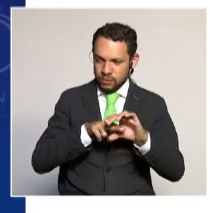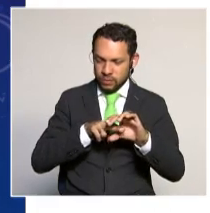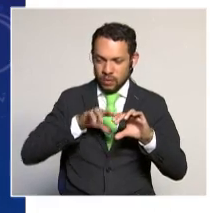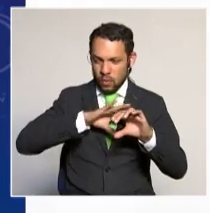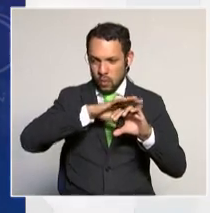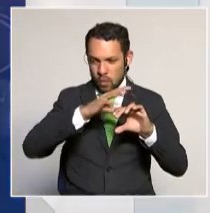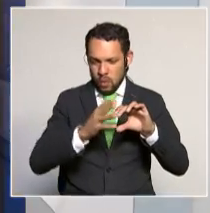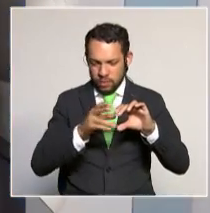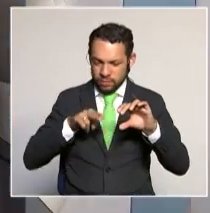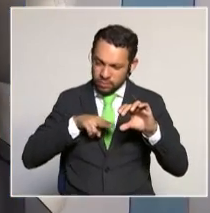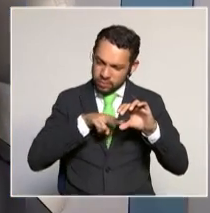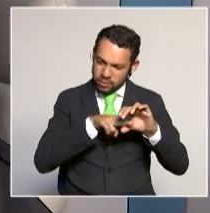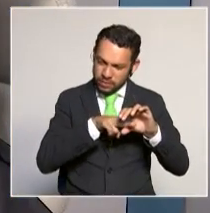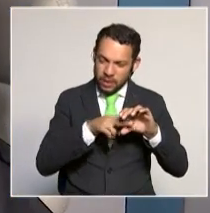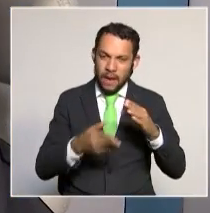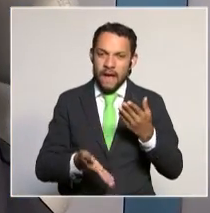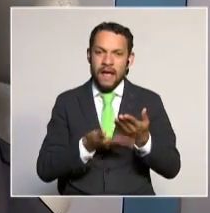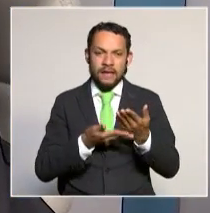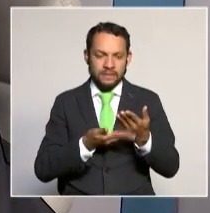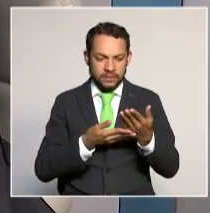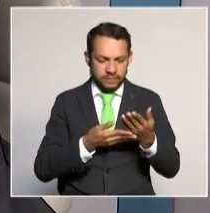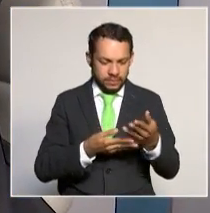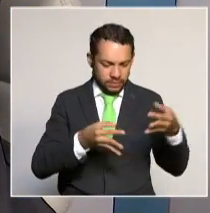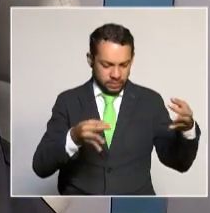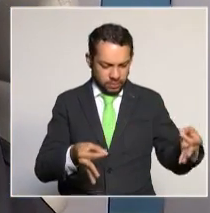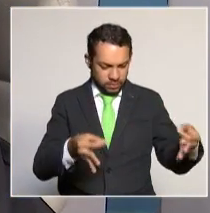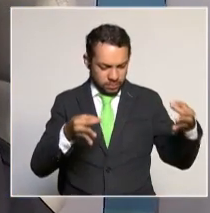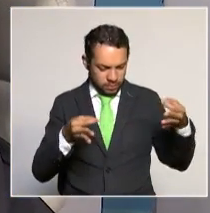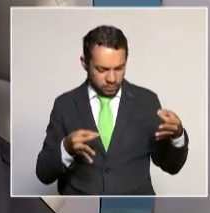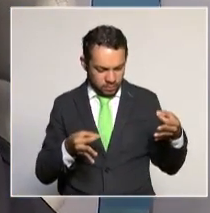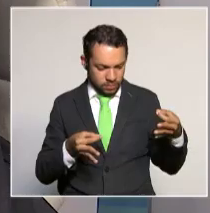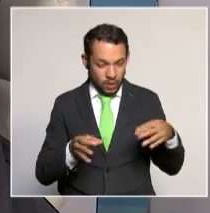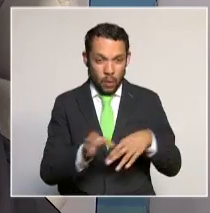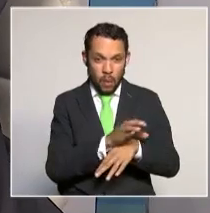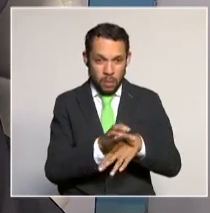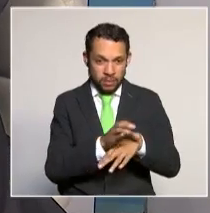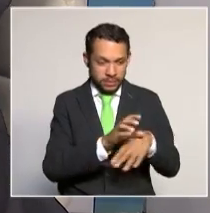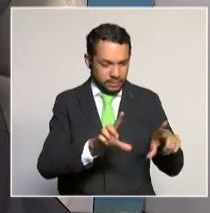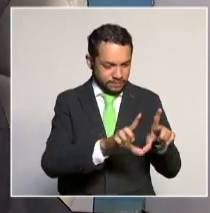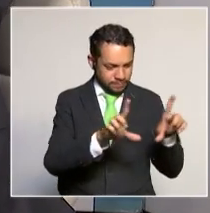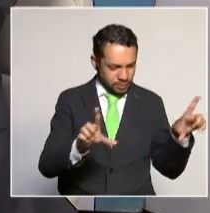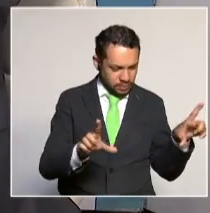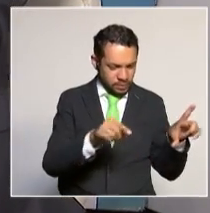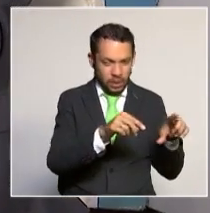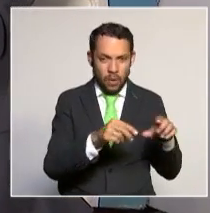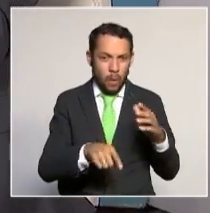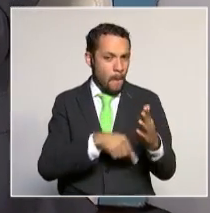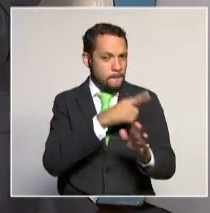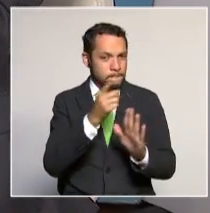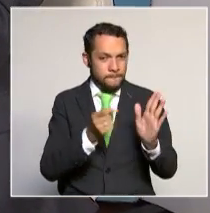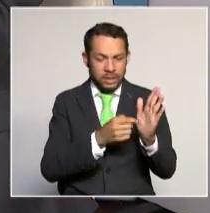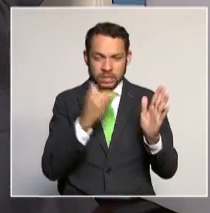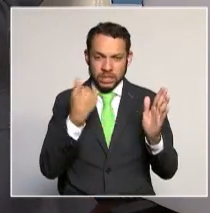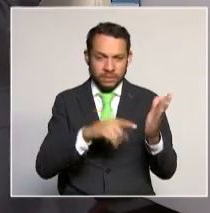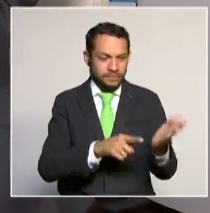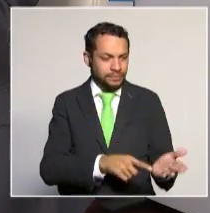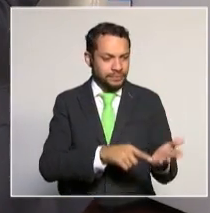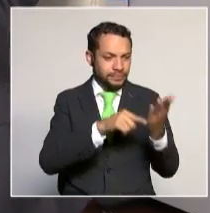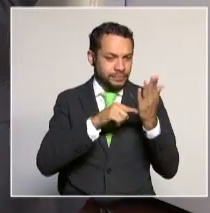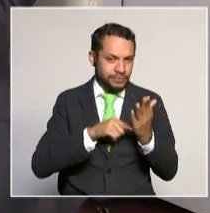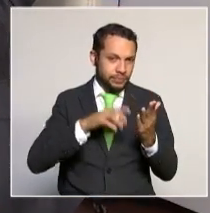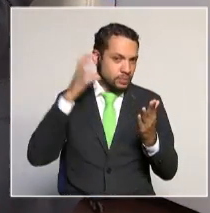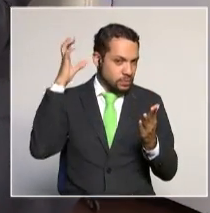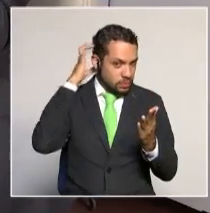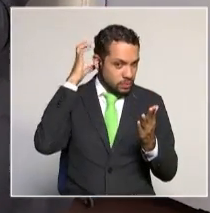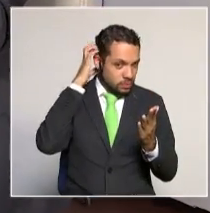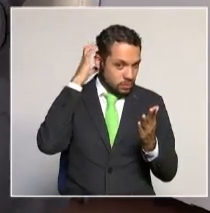resonancia magnética simple le muestra el detalle estructural, pero si se puede hacer una imagen como esta que les vamos a mostrar, que es